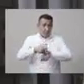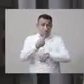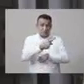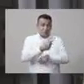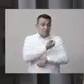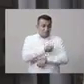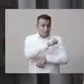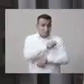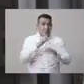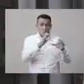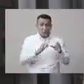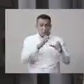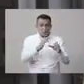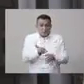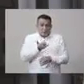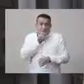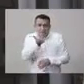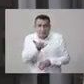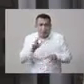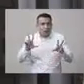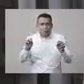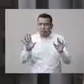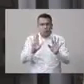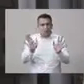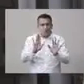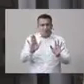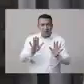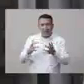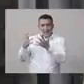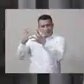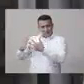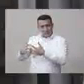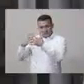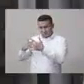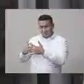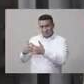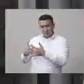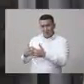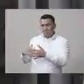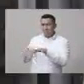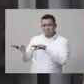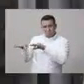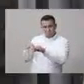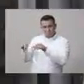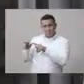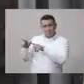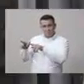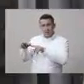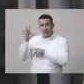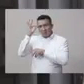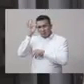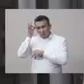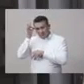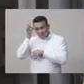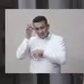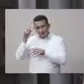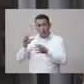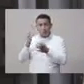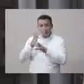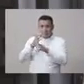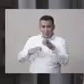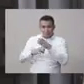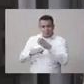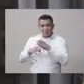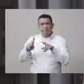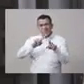han realizado o concluido sus trámites de registro ante la autoridad sanitaria, les invito a que lo hagan. Hay